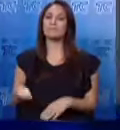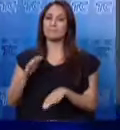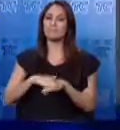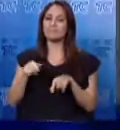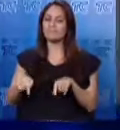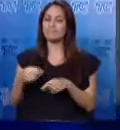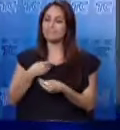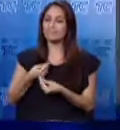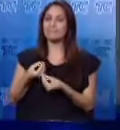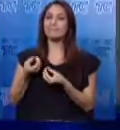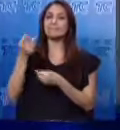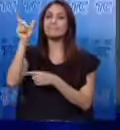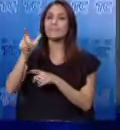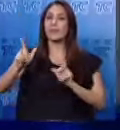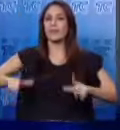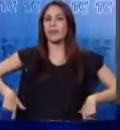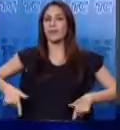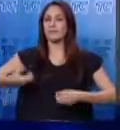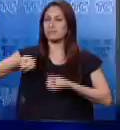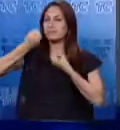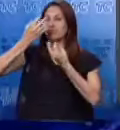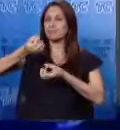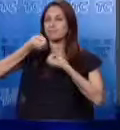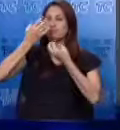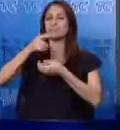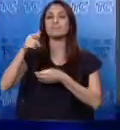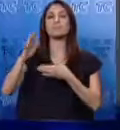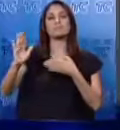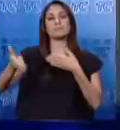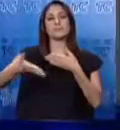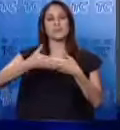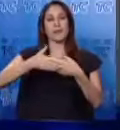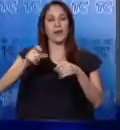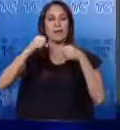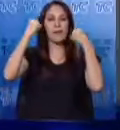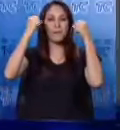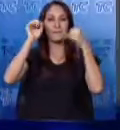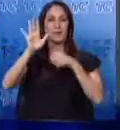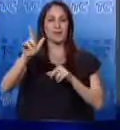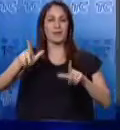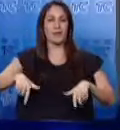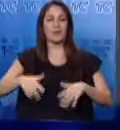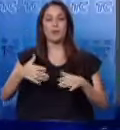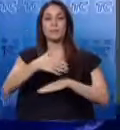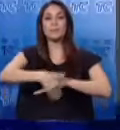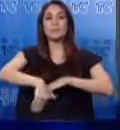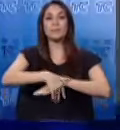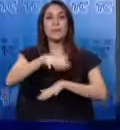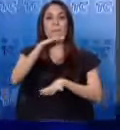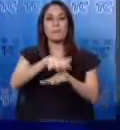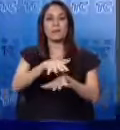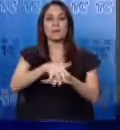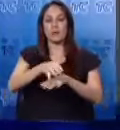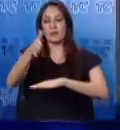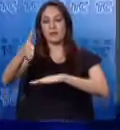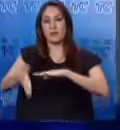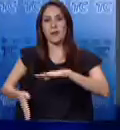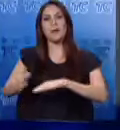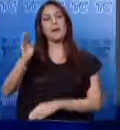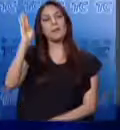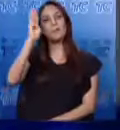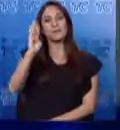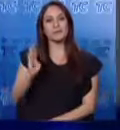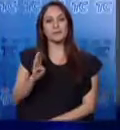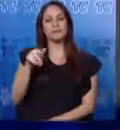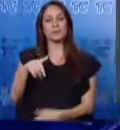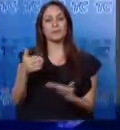la intervención de Lenín Moreno en estos momentos en el cierre de campaña aquí en Machala y Brasil, centro